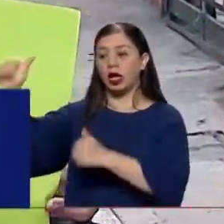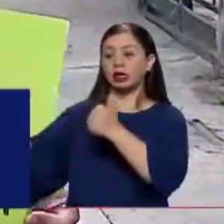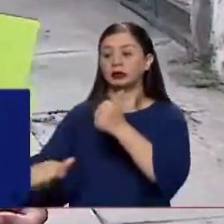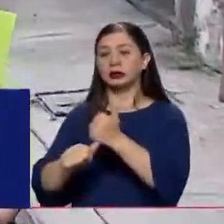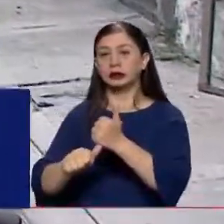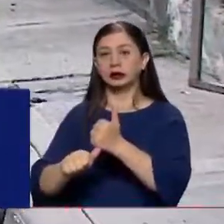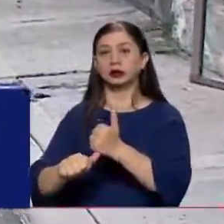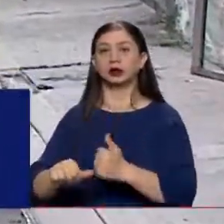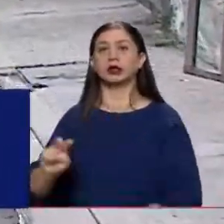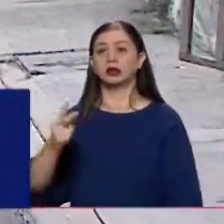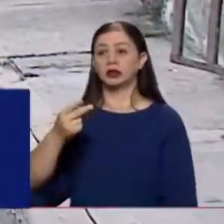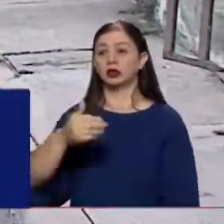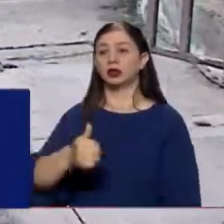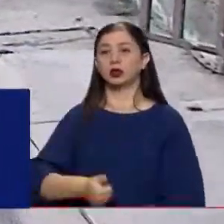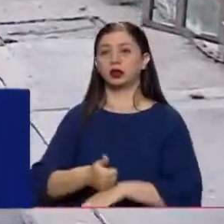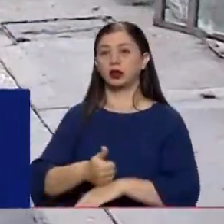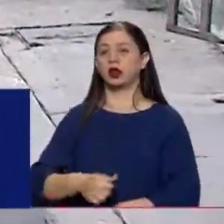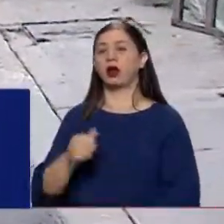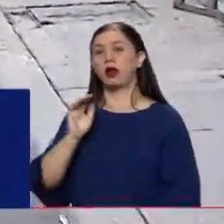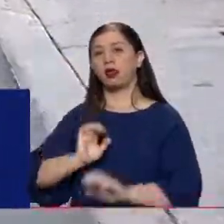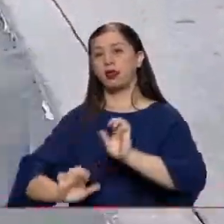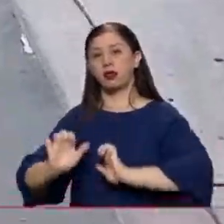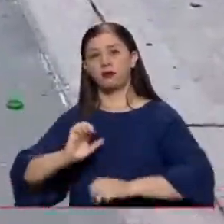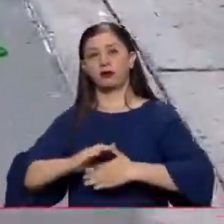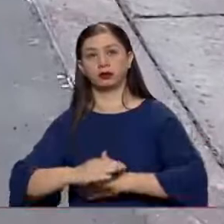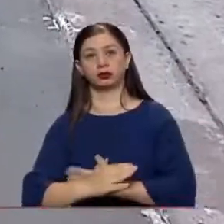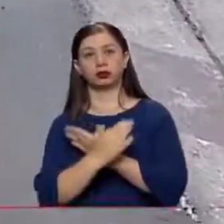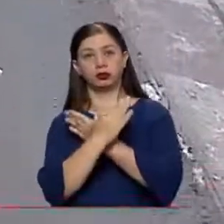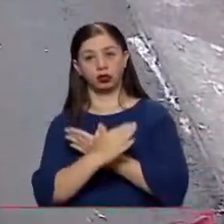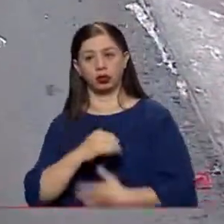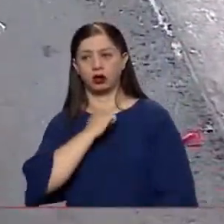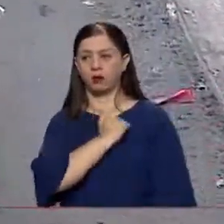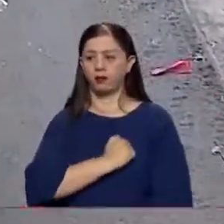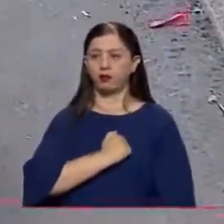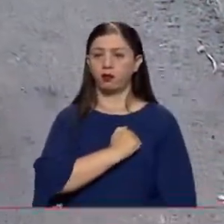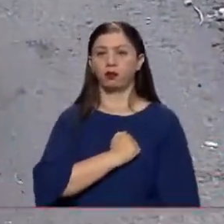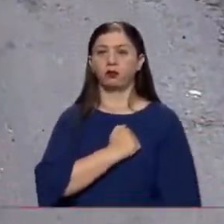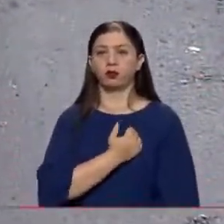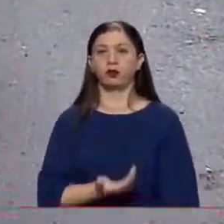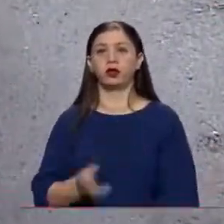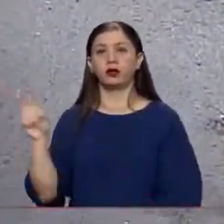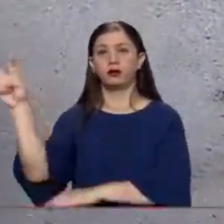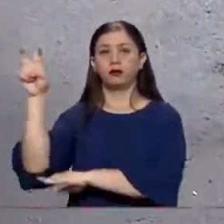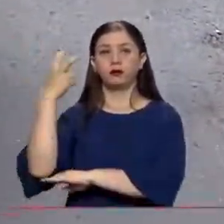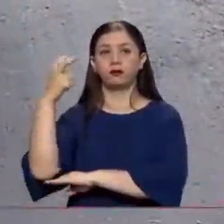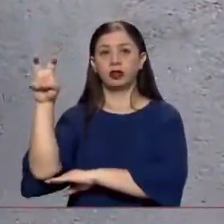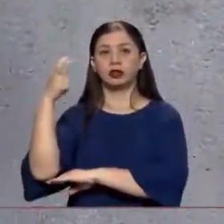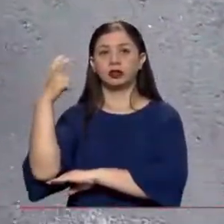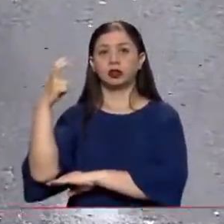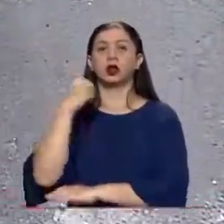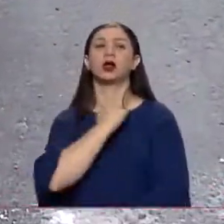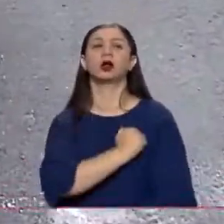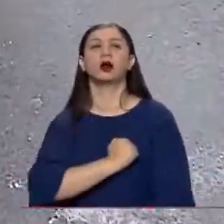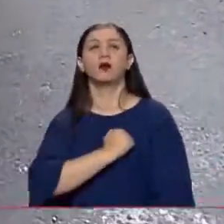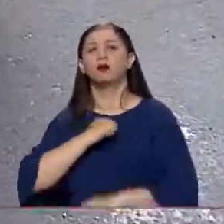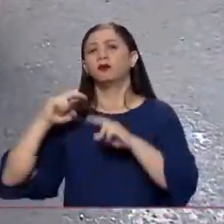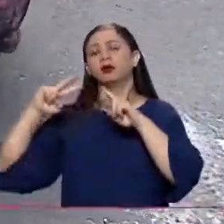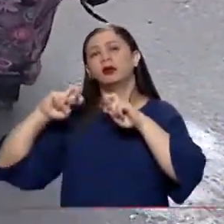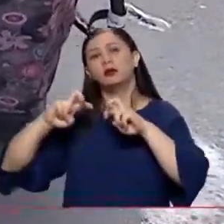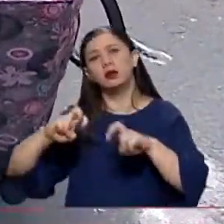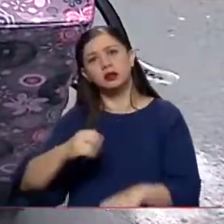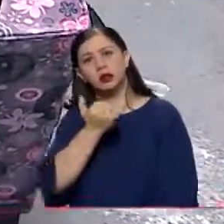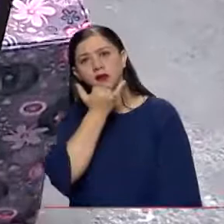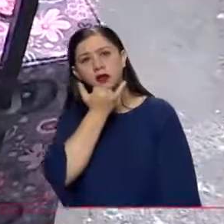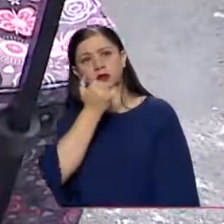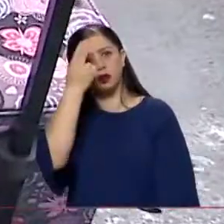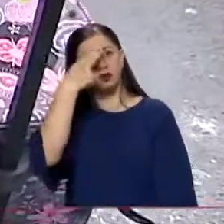subdirectora, a la Defensoría del Pueblo, que por favor, y a la Fiscalía General de la Nación, que por favor investiguen qué pasó con